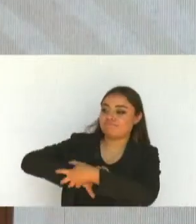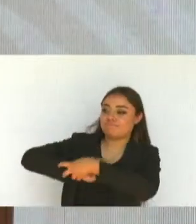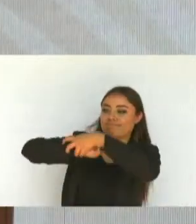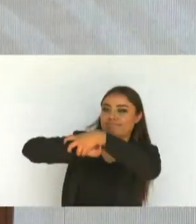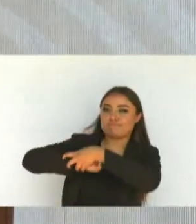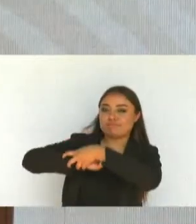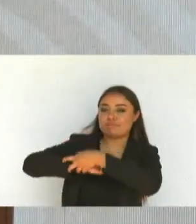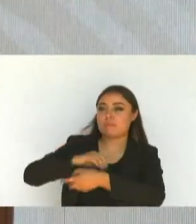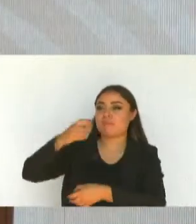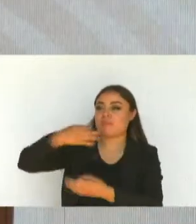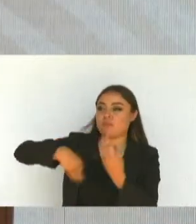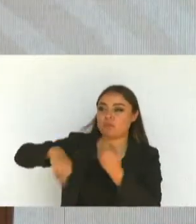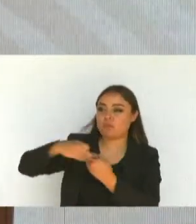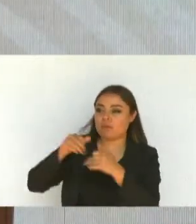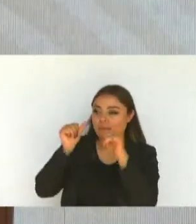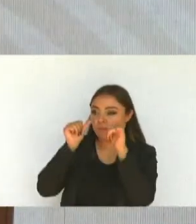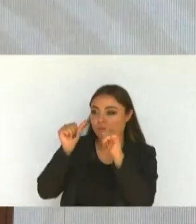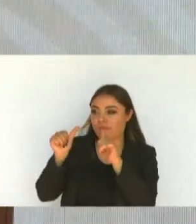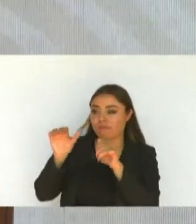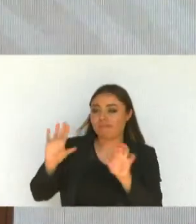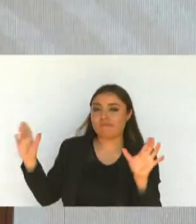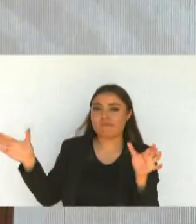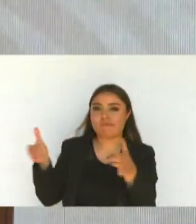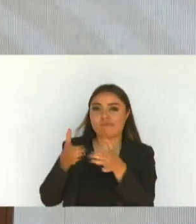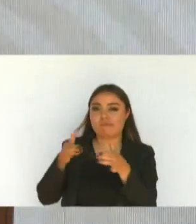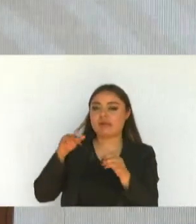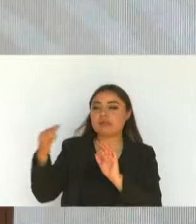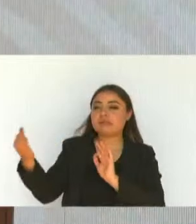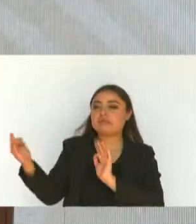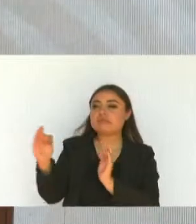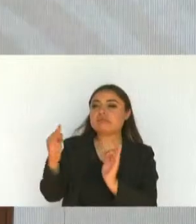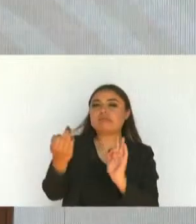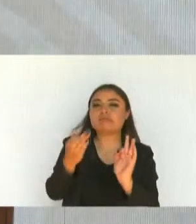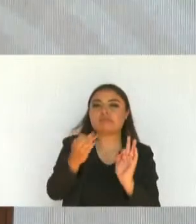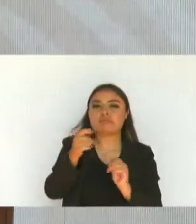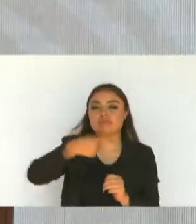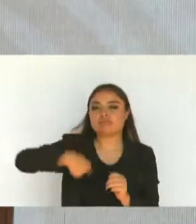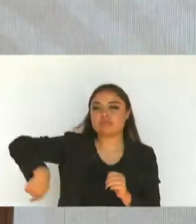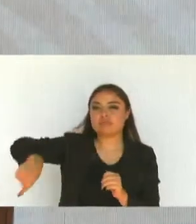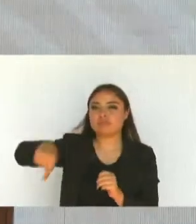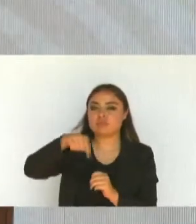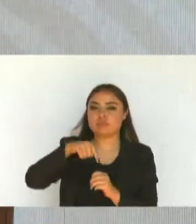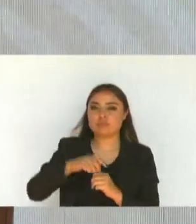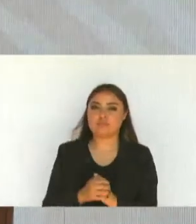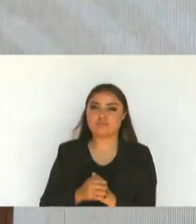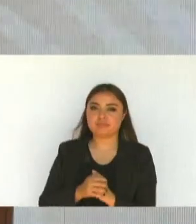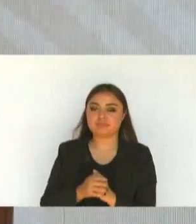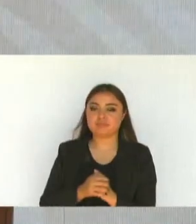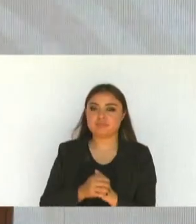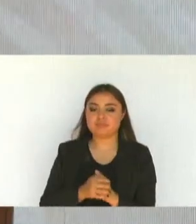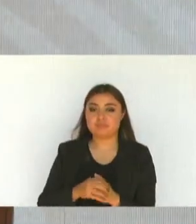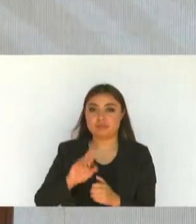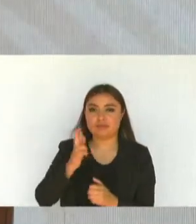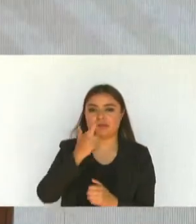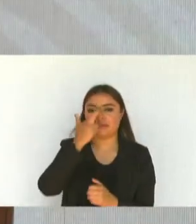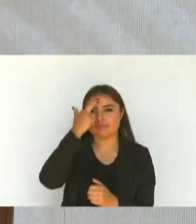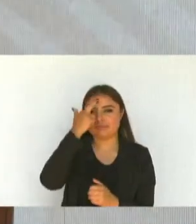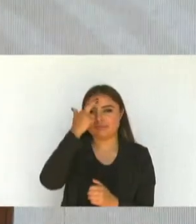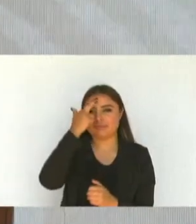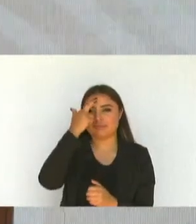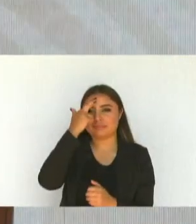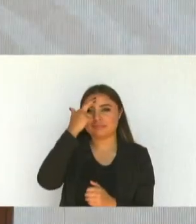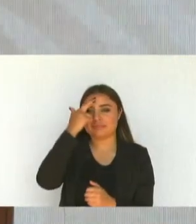brindar servicios en las comunidades aledañas a nuestras operaciones. Basta con recordar un dato